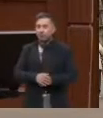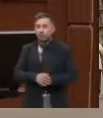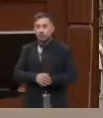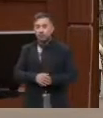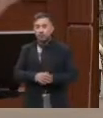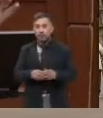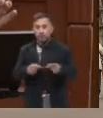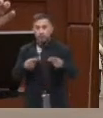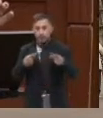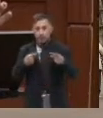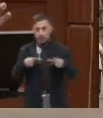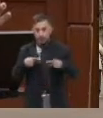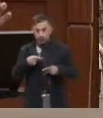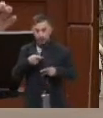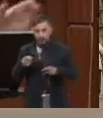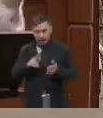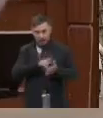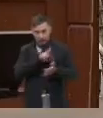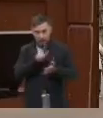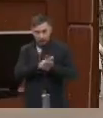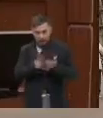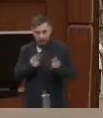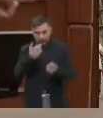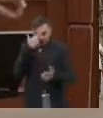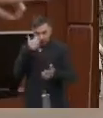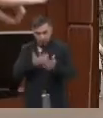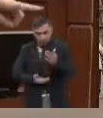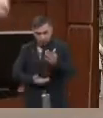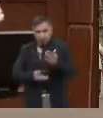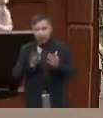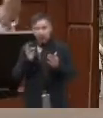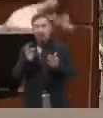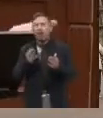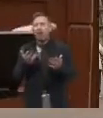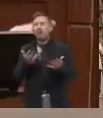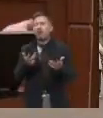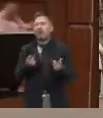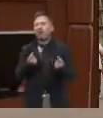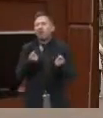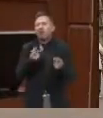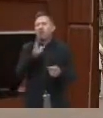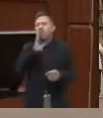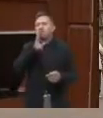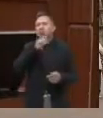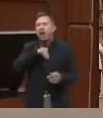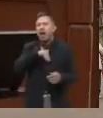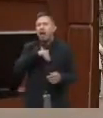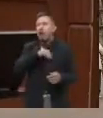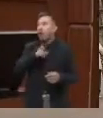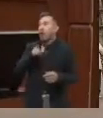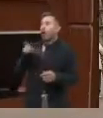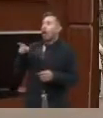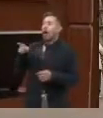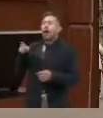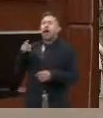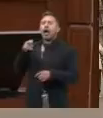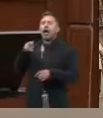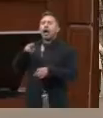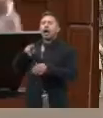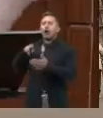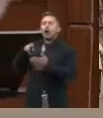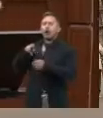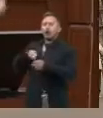persona infractora de la ley que cuando vaya a cometer un delito o alguna irregularidad vaya con un notario público y le diga: